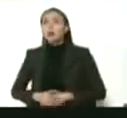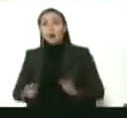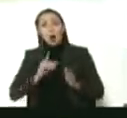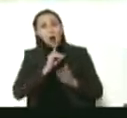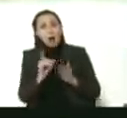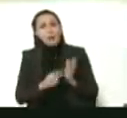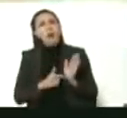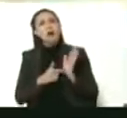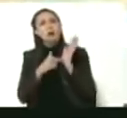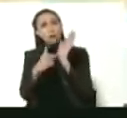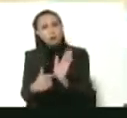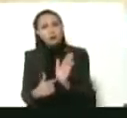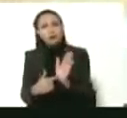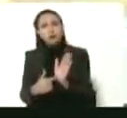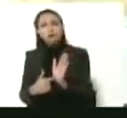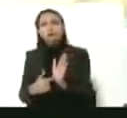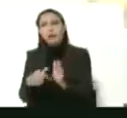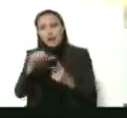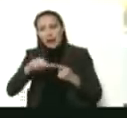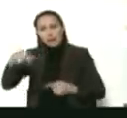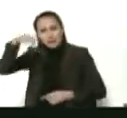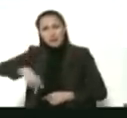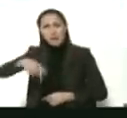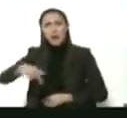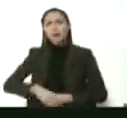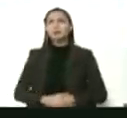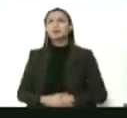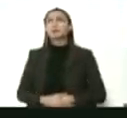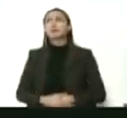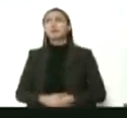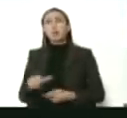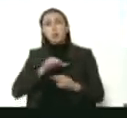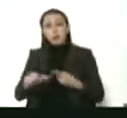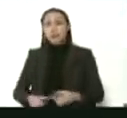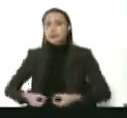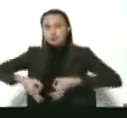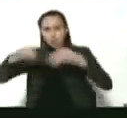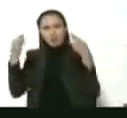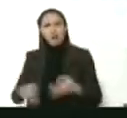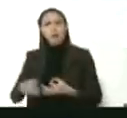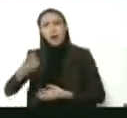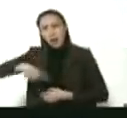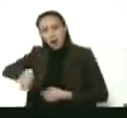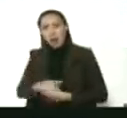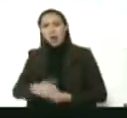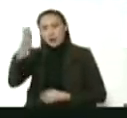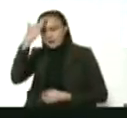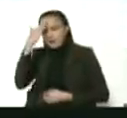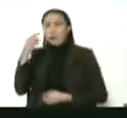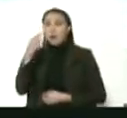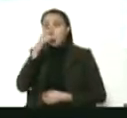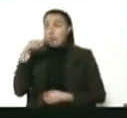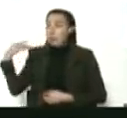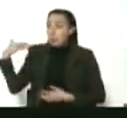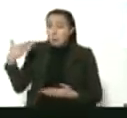datos de la semana, vamos a dar los datos precisamente para que veamos un año después.